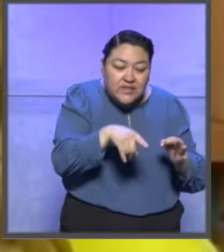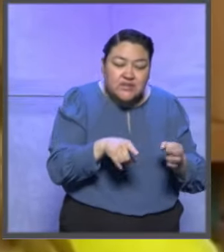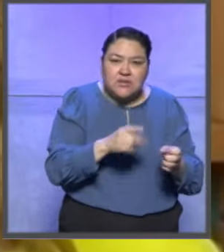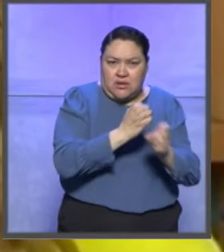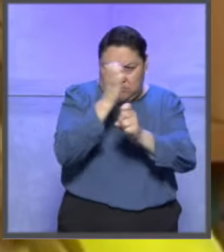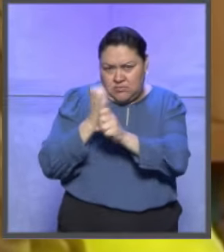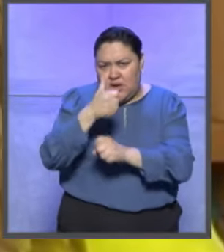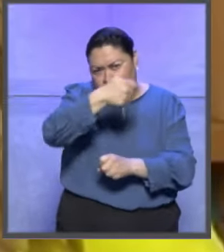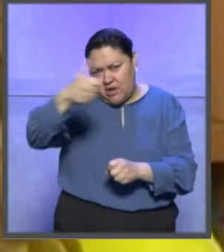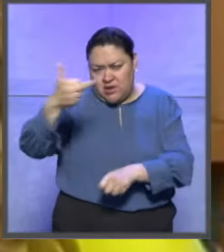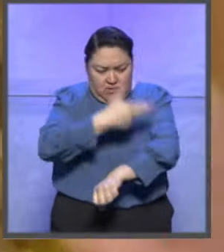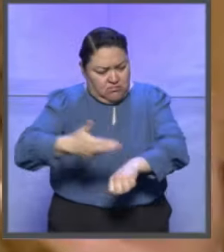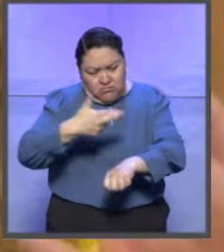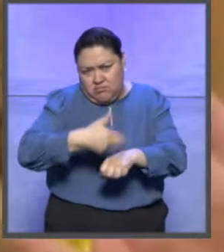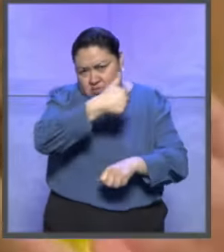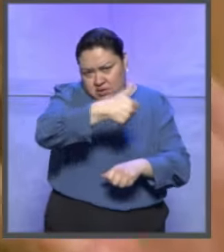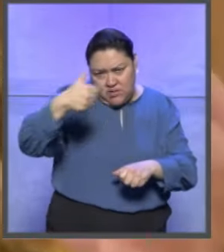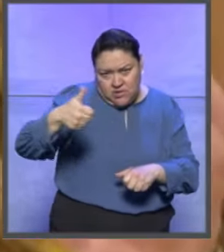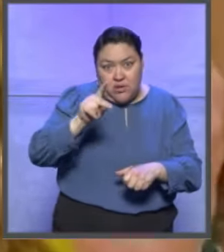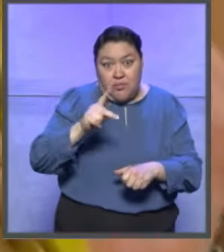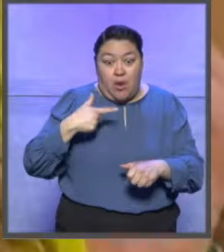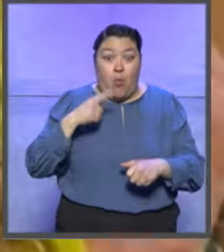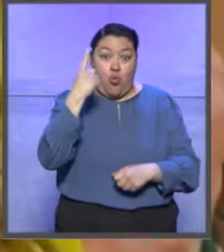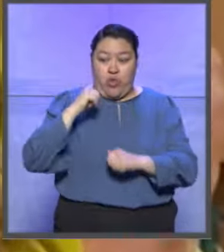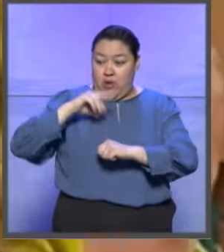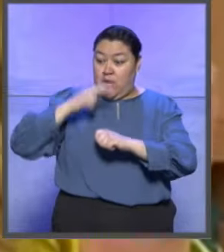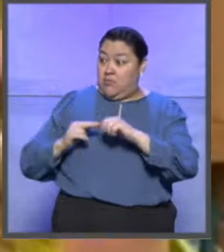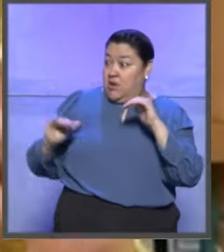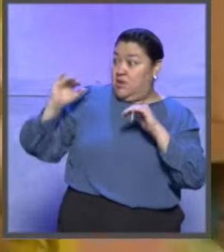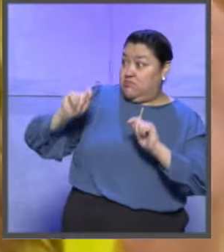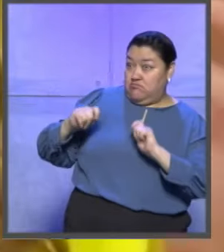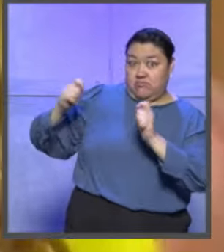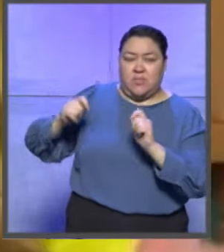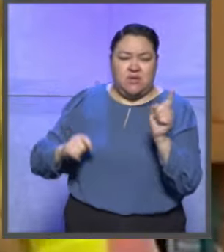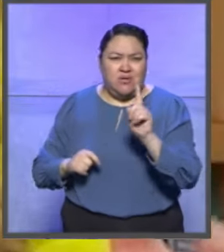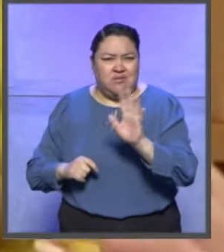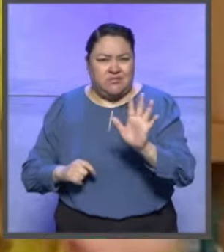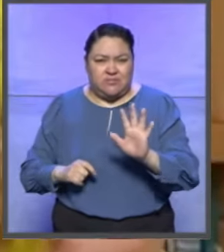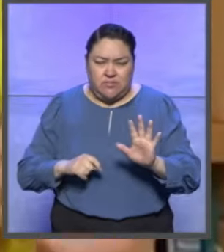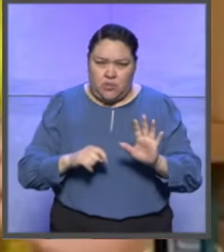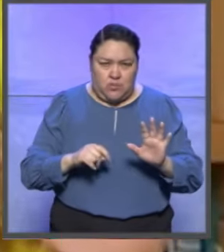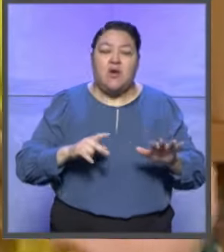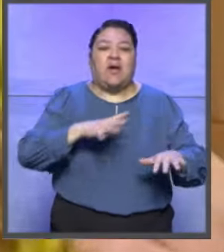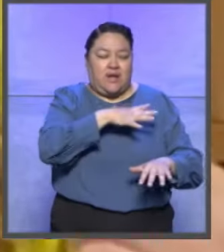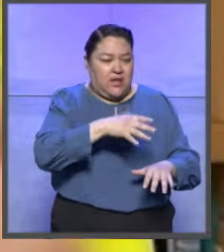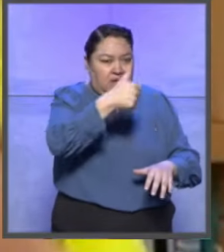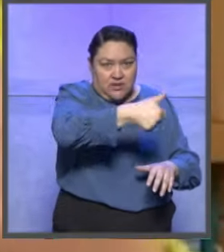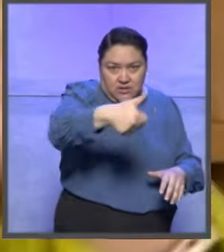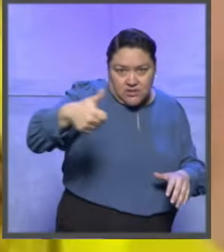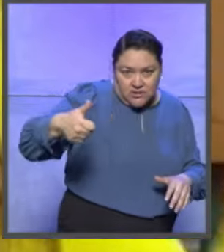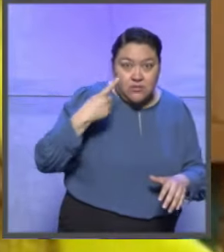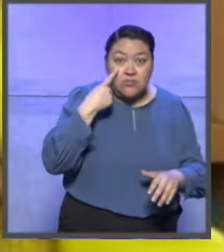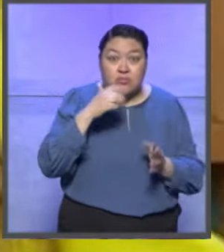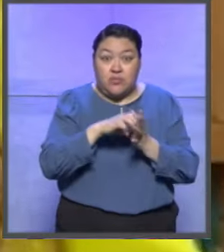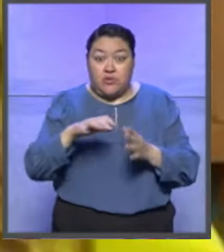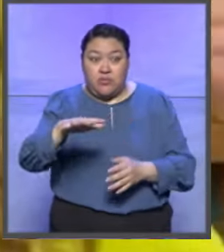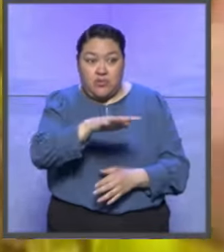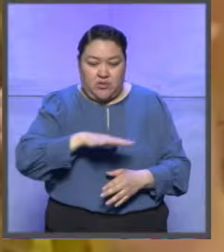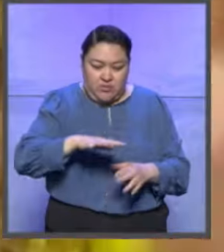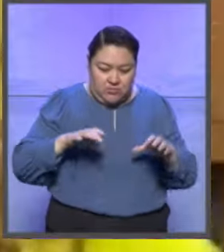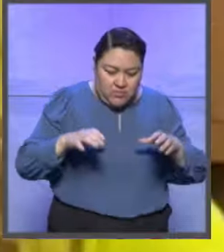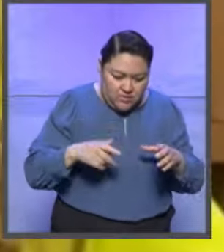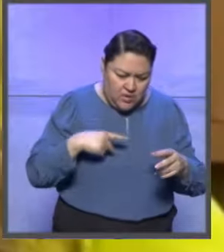los estados y de no concentración del poder. ¿Y quién mejor que para resolver los problemas de Puebla